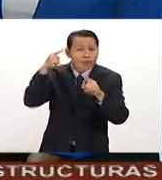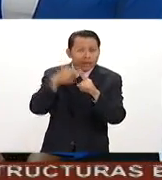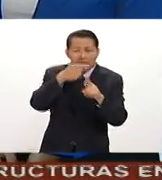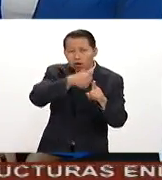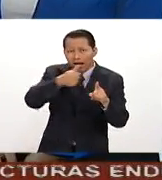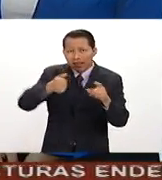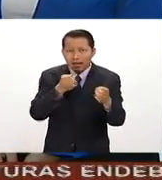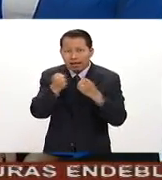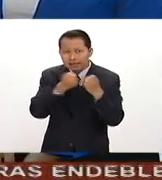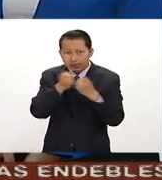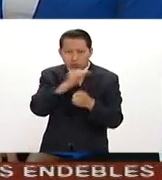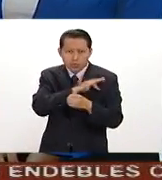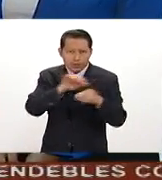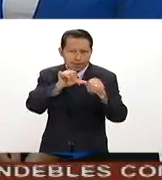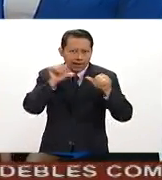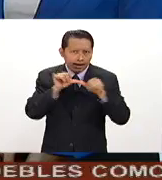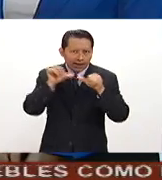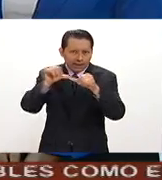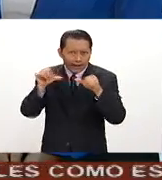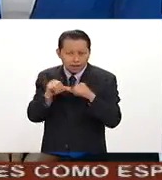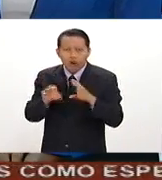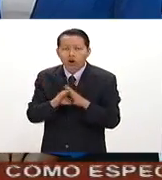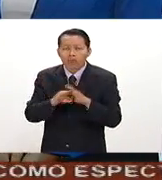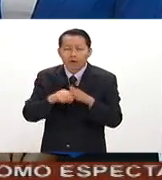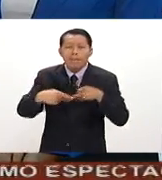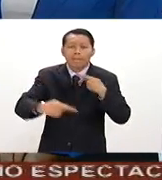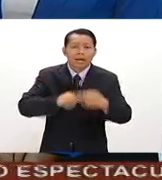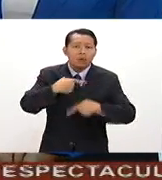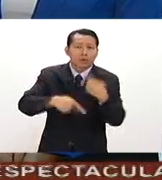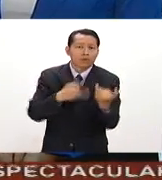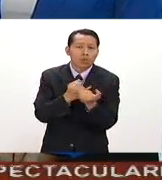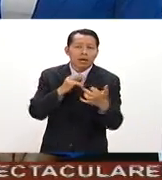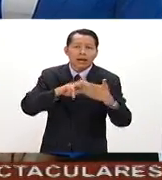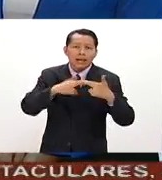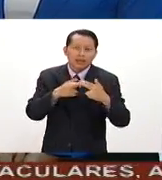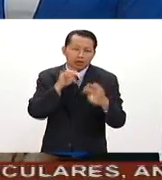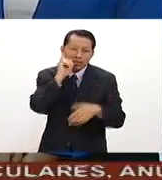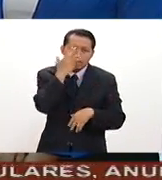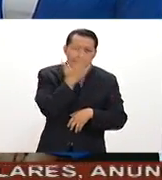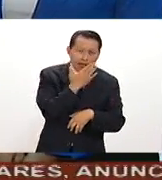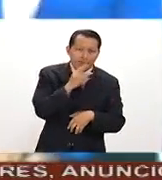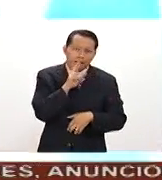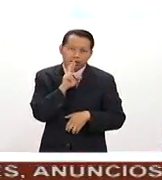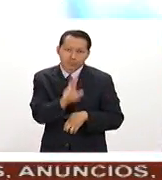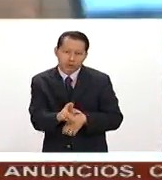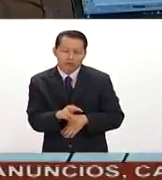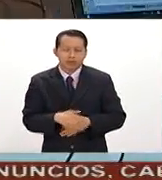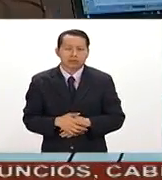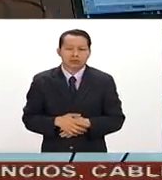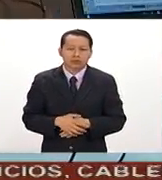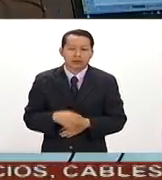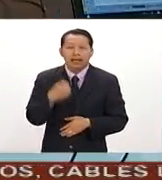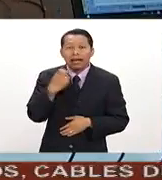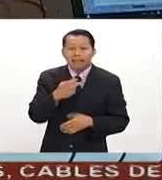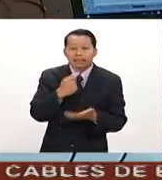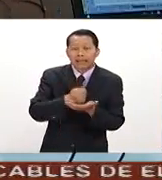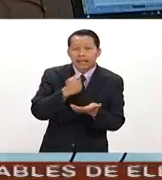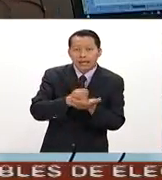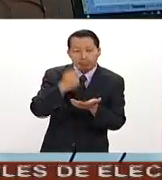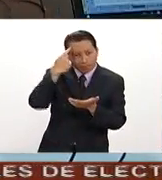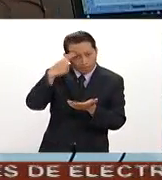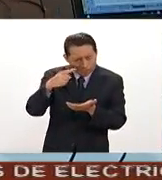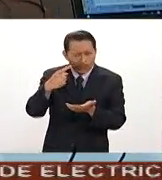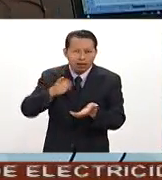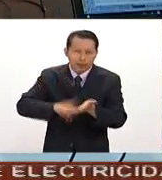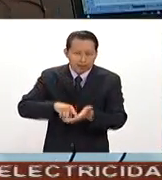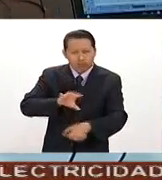es estimular estas áreas a través de preguntas y la relación que hay entre las imágenes y las respuestas. Esta terapia de estimulación